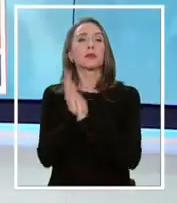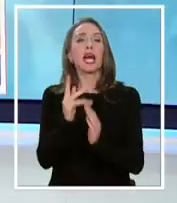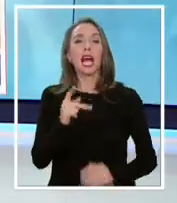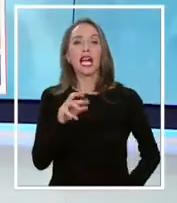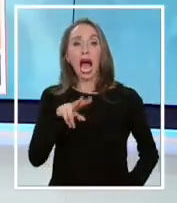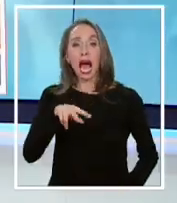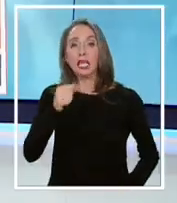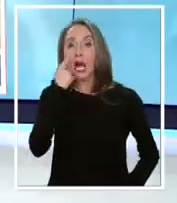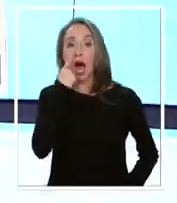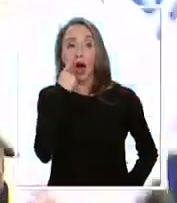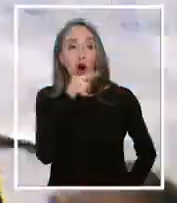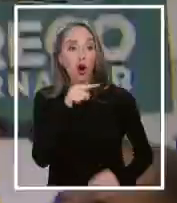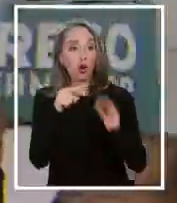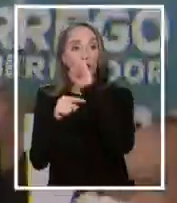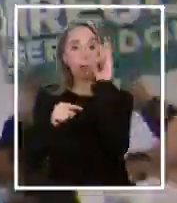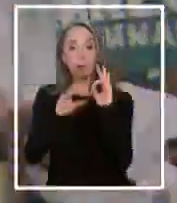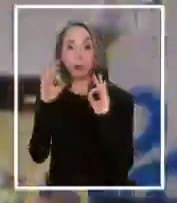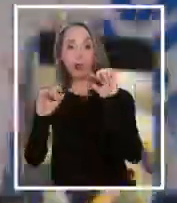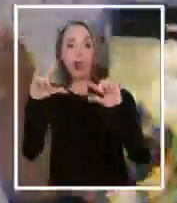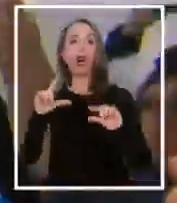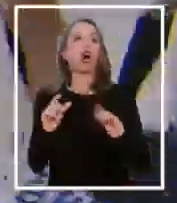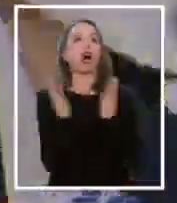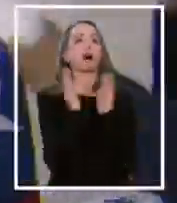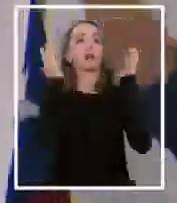como lo que está pasando aquí